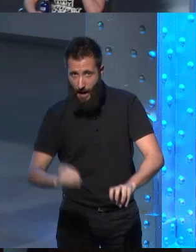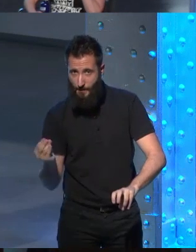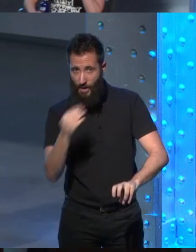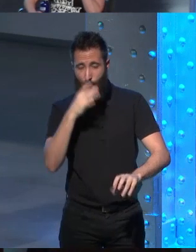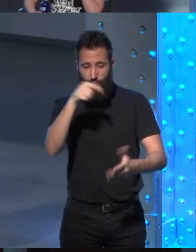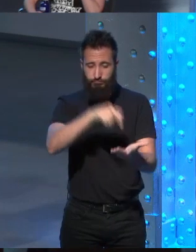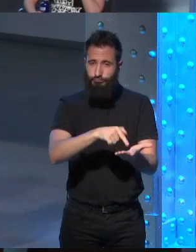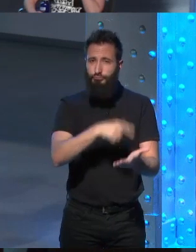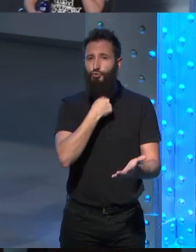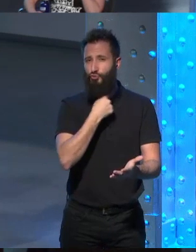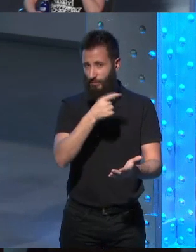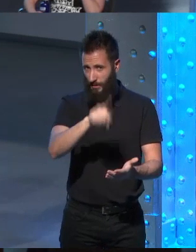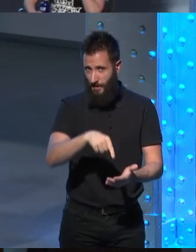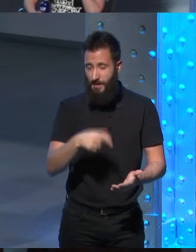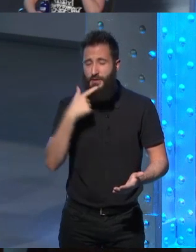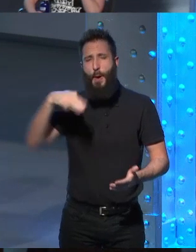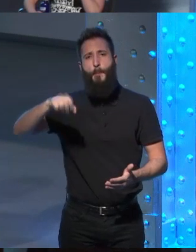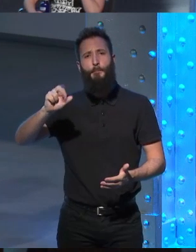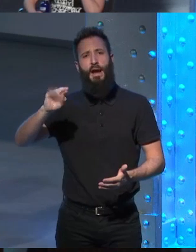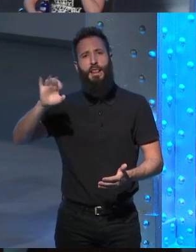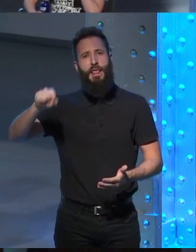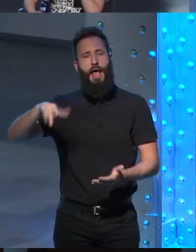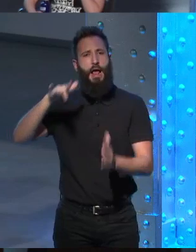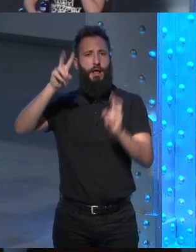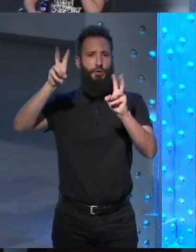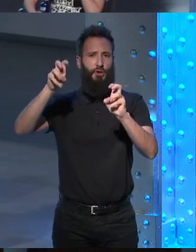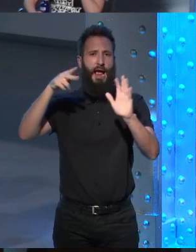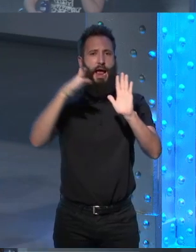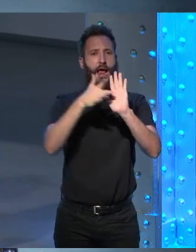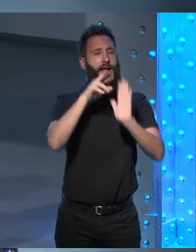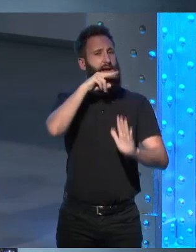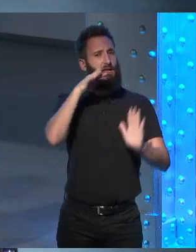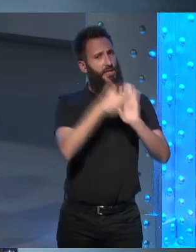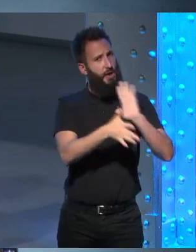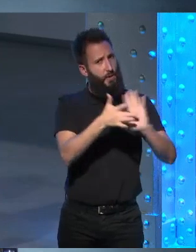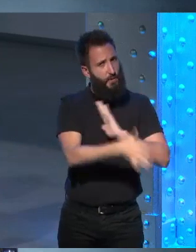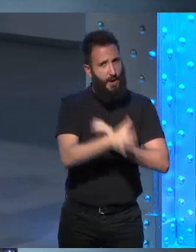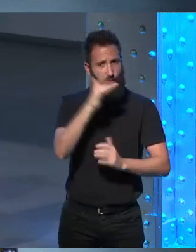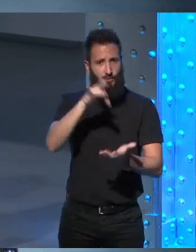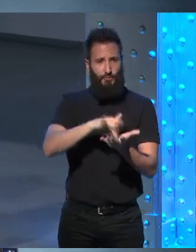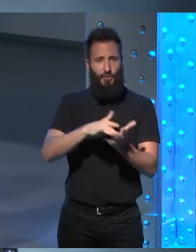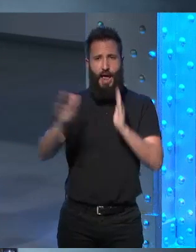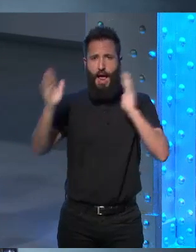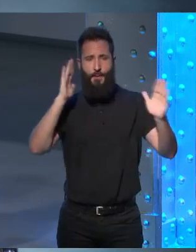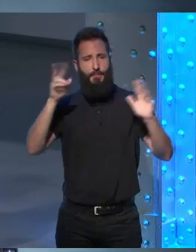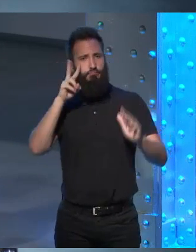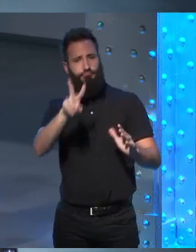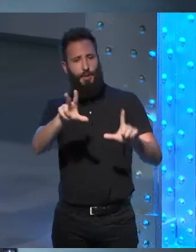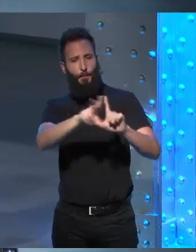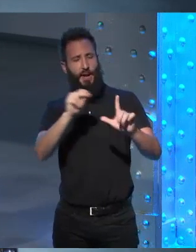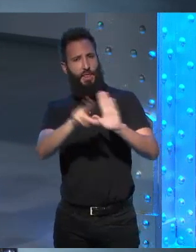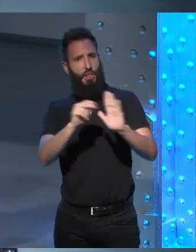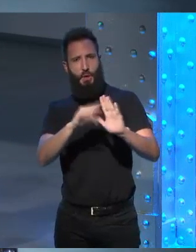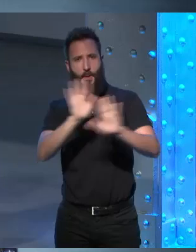que le gusta. Marta, y tú en esto de la narrativa, claro, porque nosotros vemos el momento de la narrativa en la escenificación. Lo haces